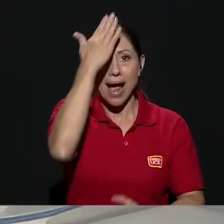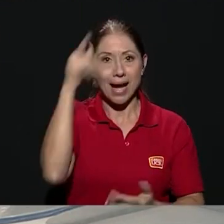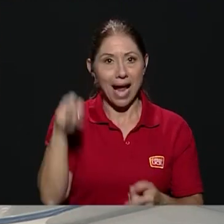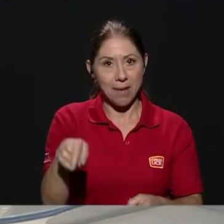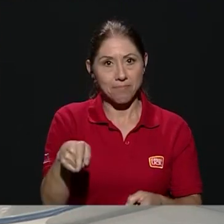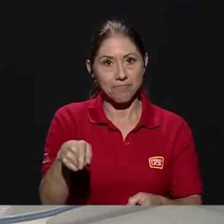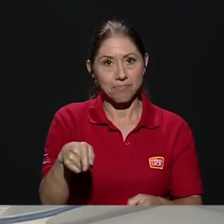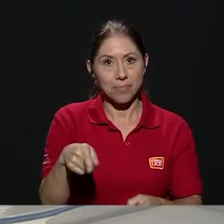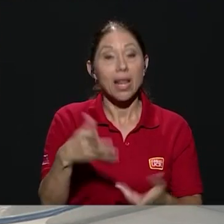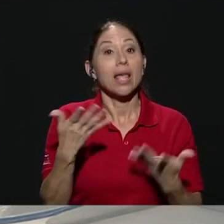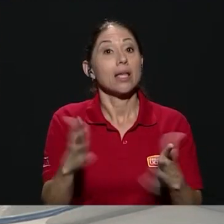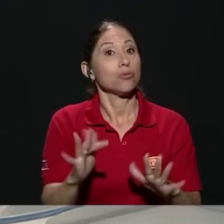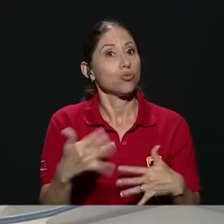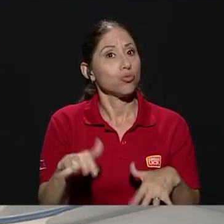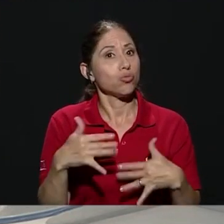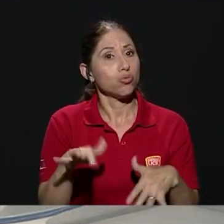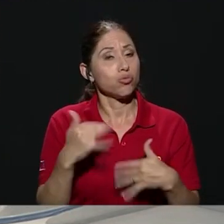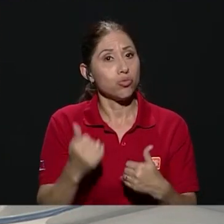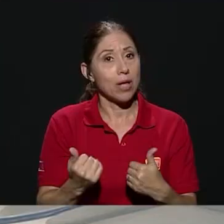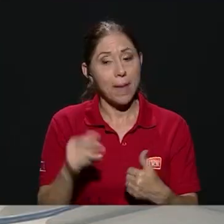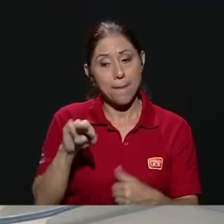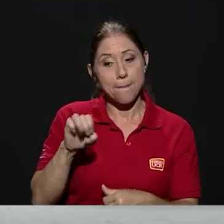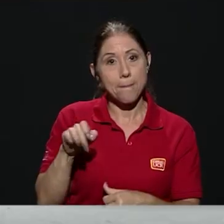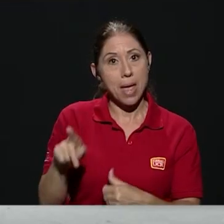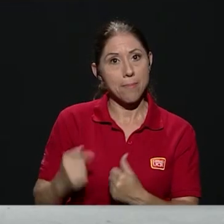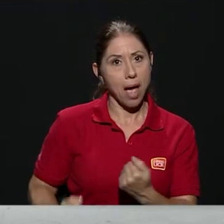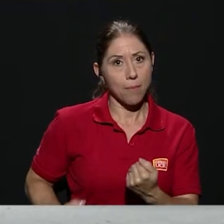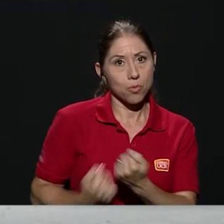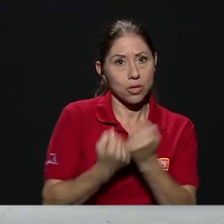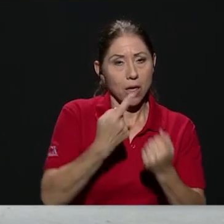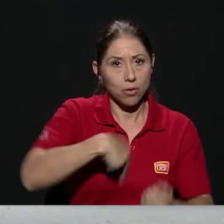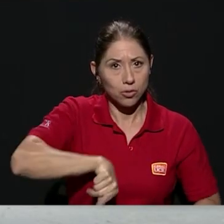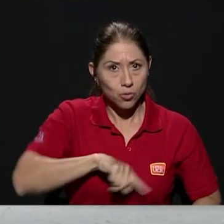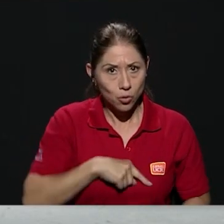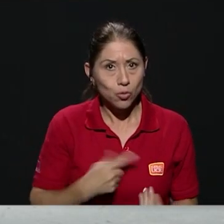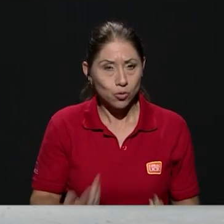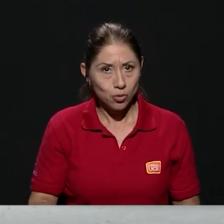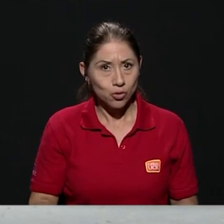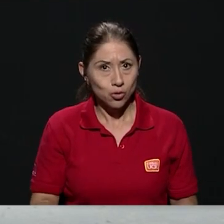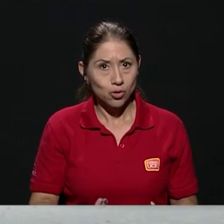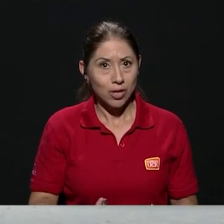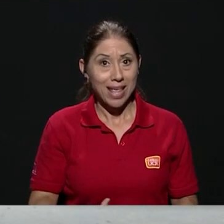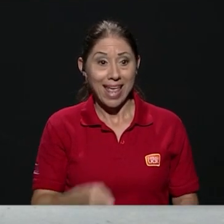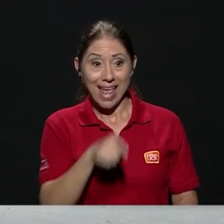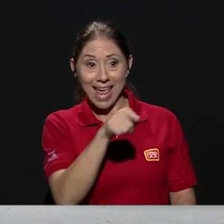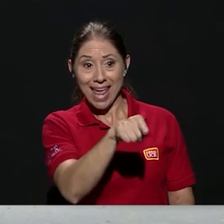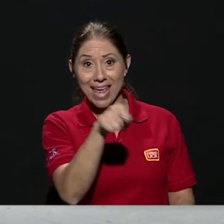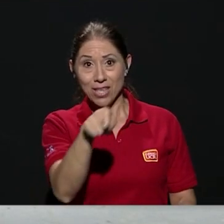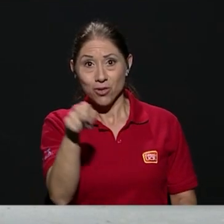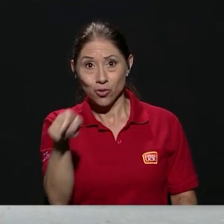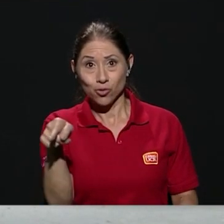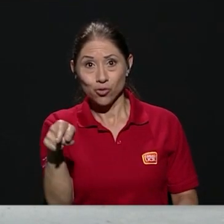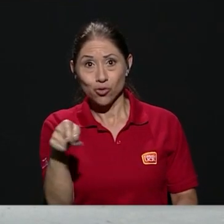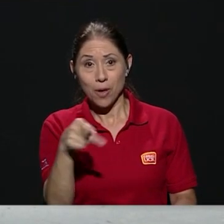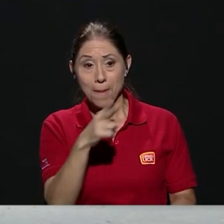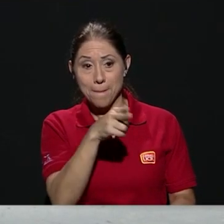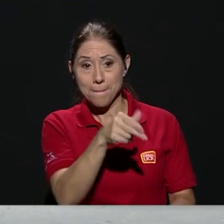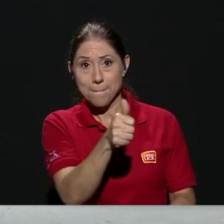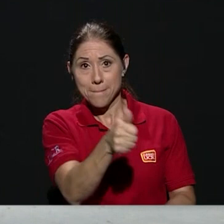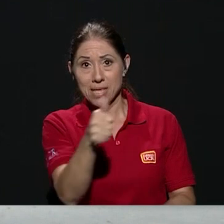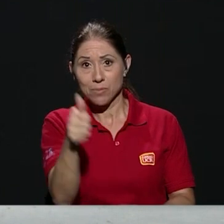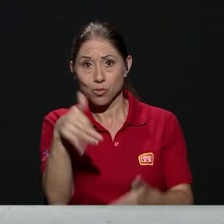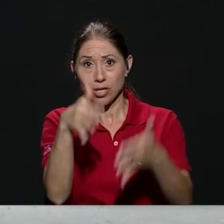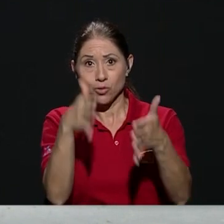Talamanca, y aquí es muy importante el apoyo que hemos tenido del MEP, ellos elaboran, ¿verdad?, en